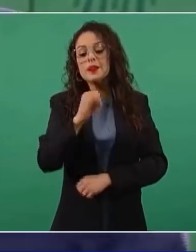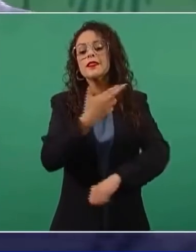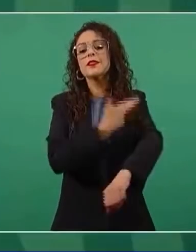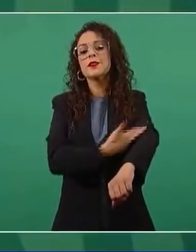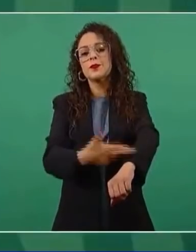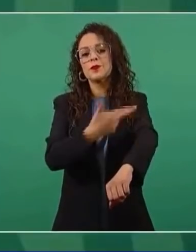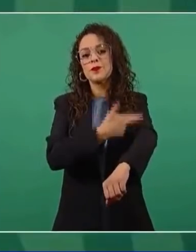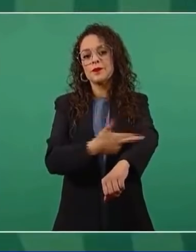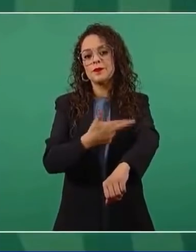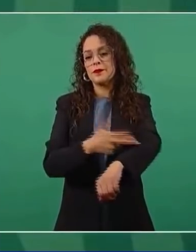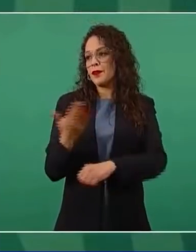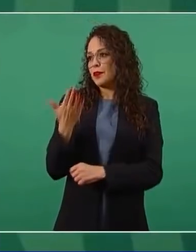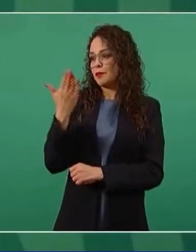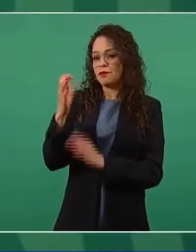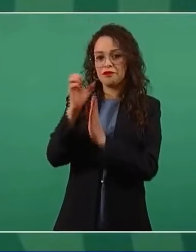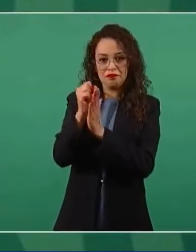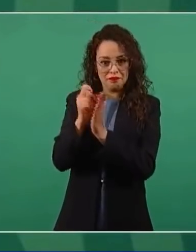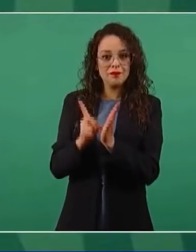la solicitud.